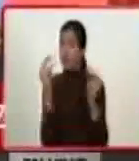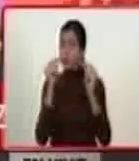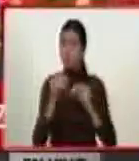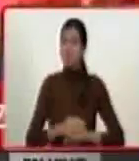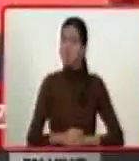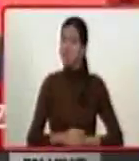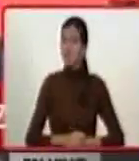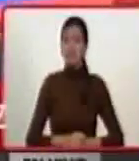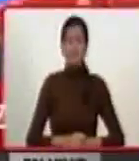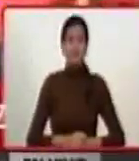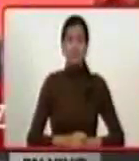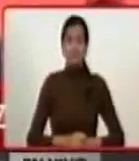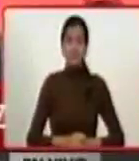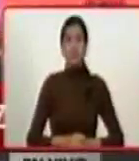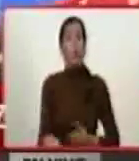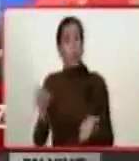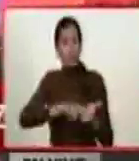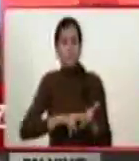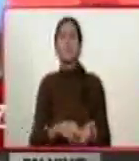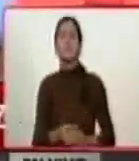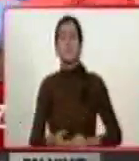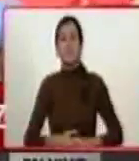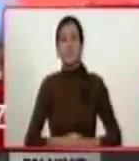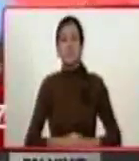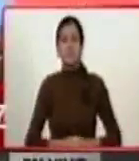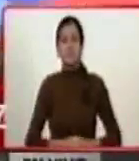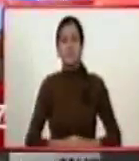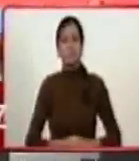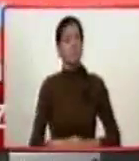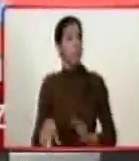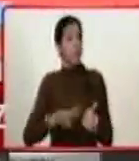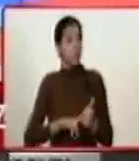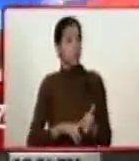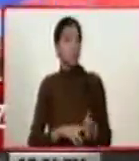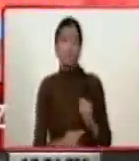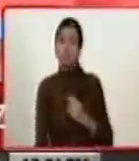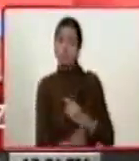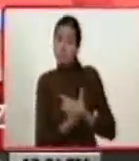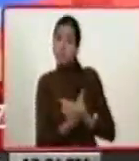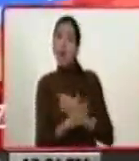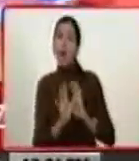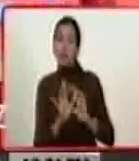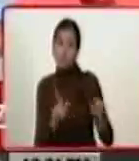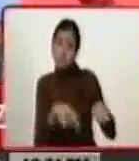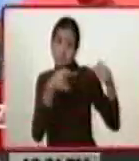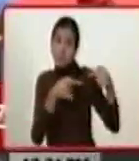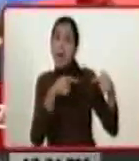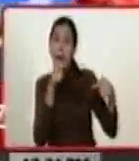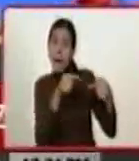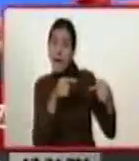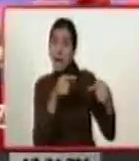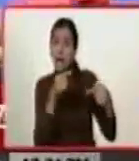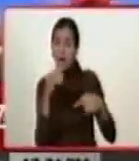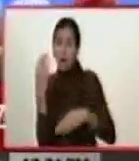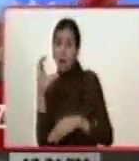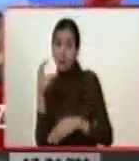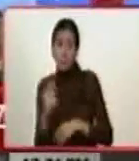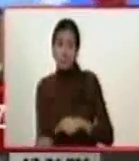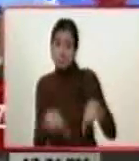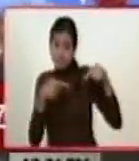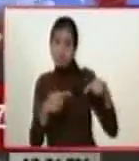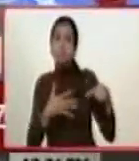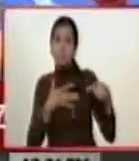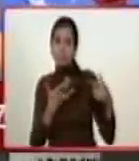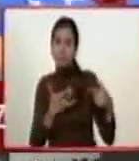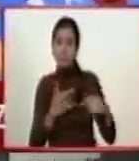nadie otra vez pues nos retaron nos retó la oligarquía colombiana